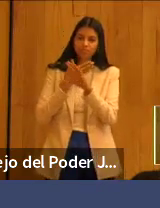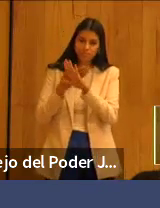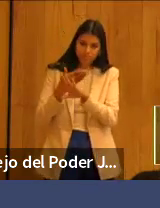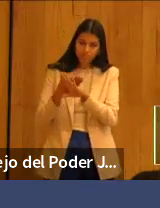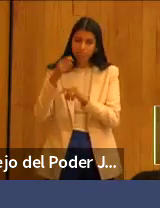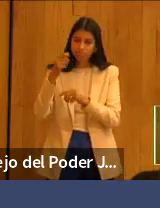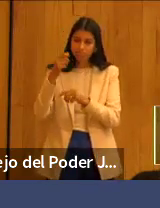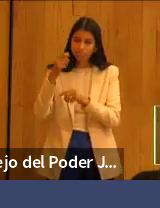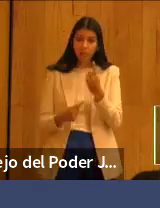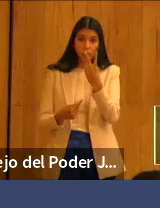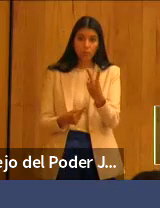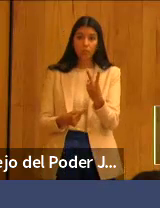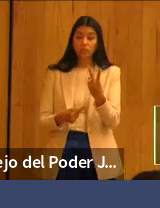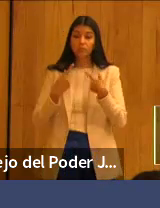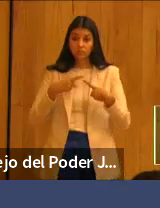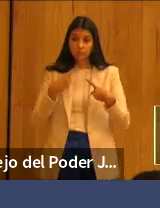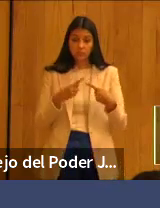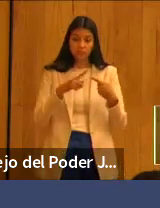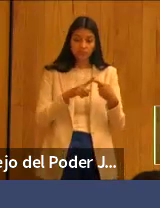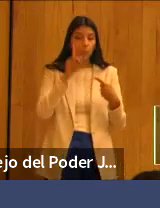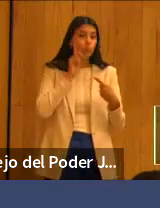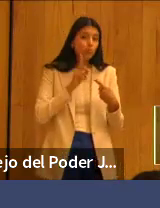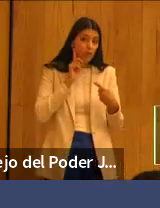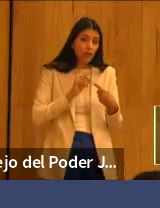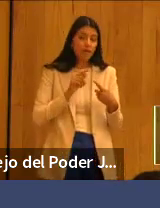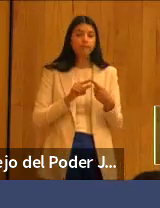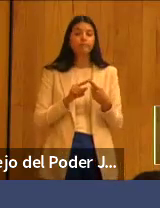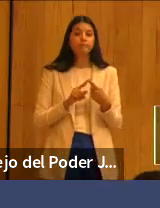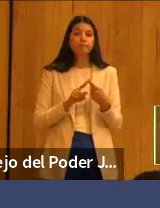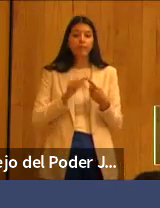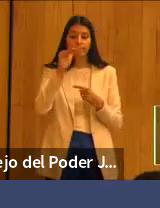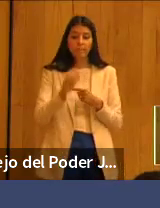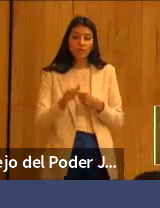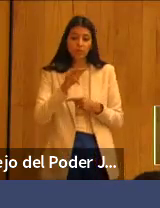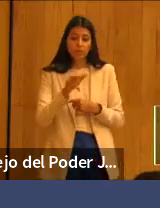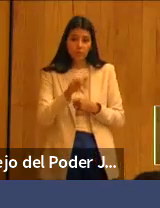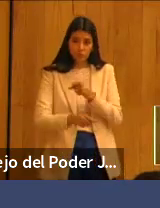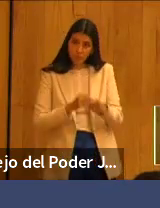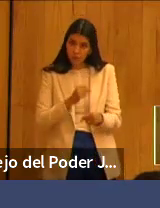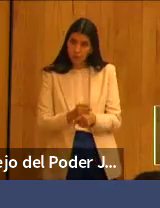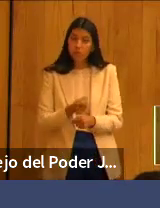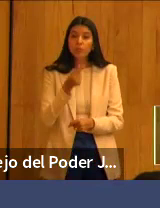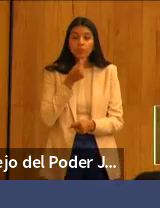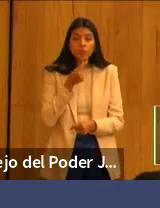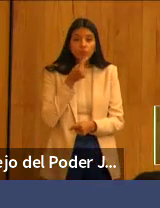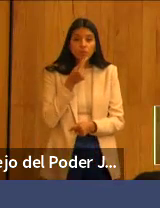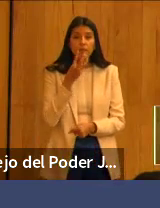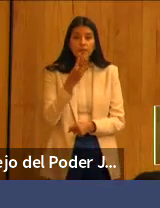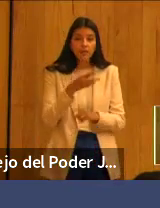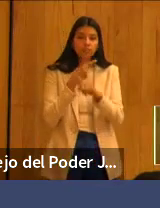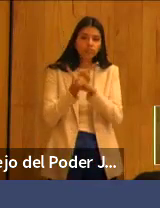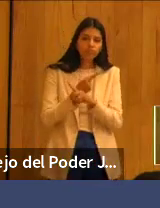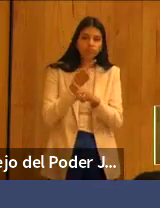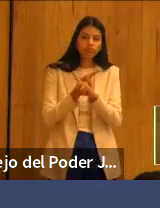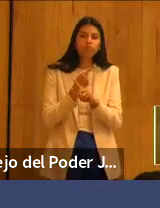mujer y además es menor de edad, era niña en el primero de los hechos, son tres violaciones